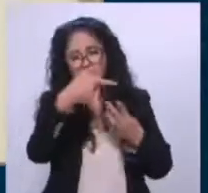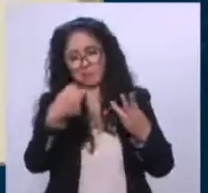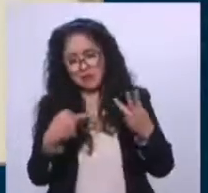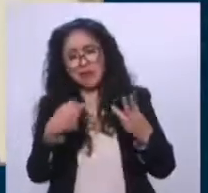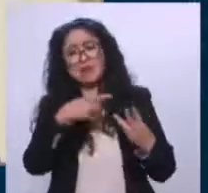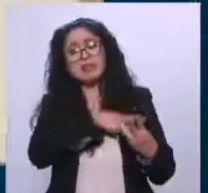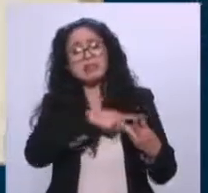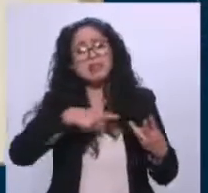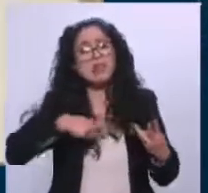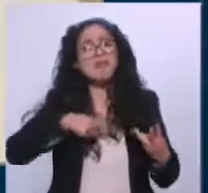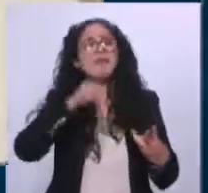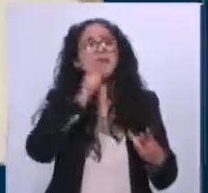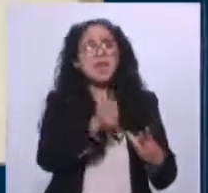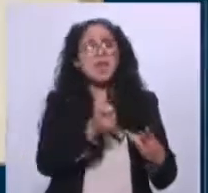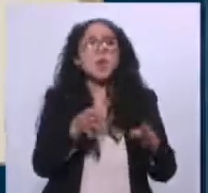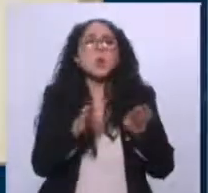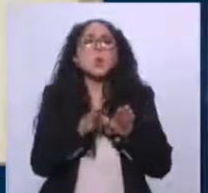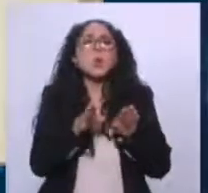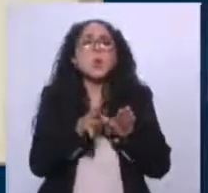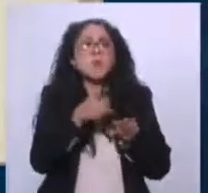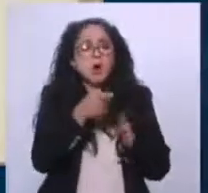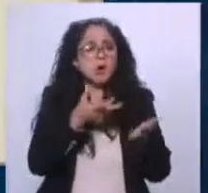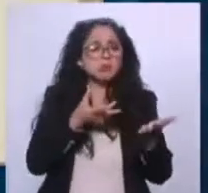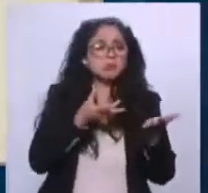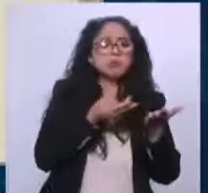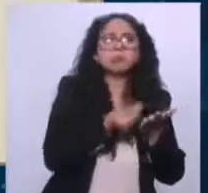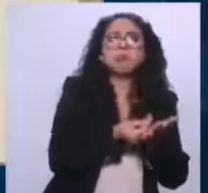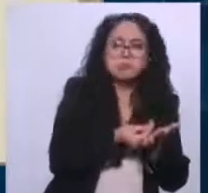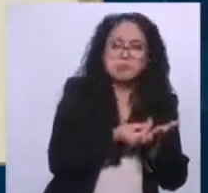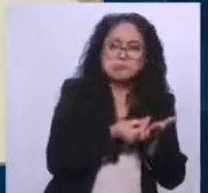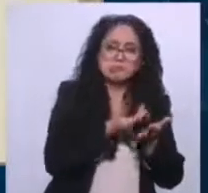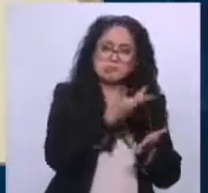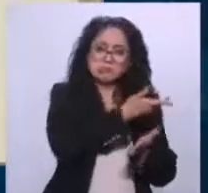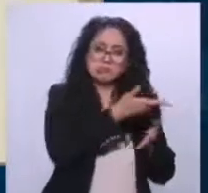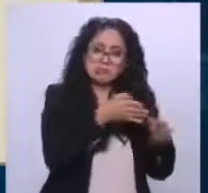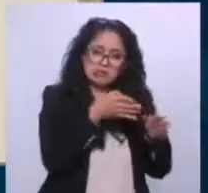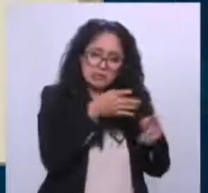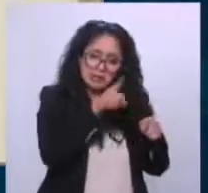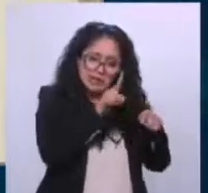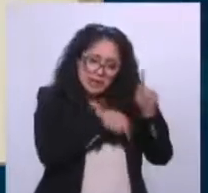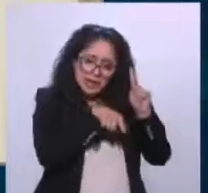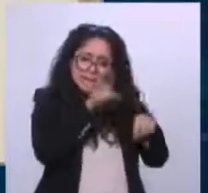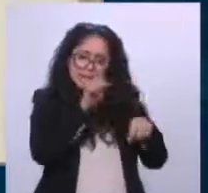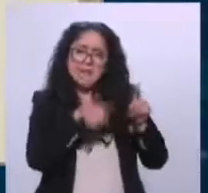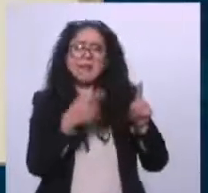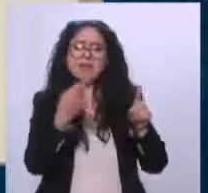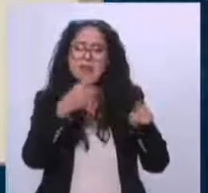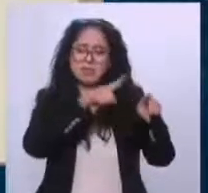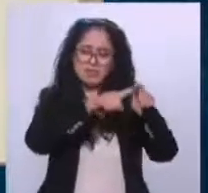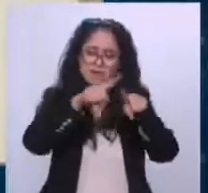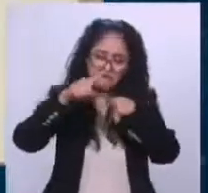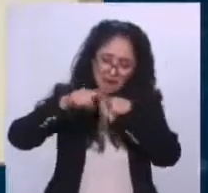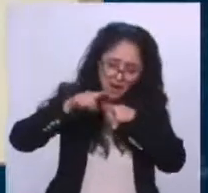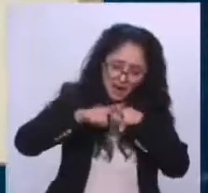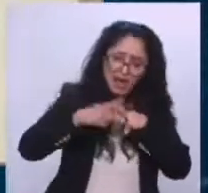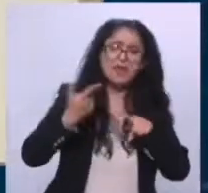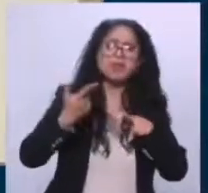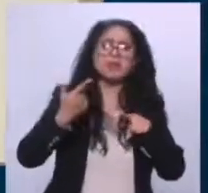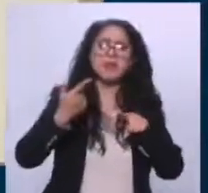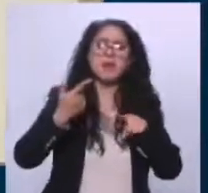haber una reparación del daño, ¿no? En este acuerdo reparatorio, pues bueno, los requisitos son diferentes, o las causas de procedencia son